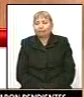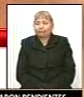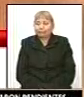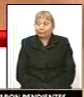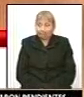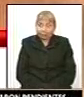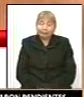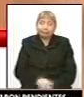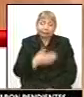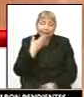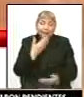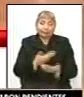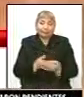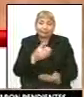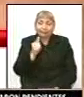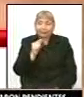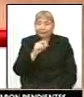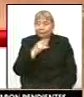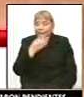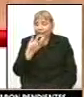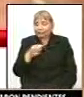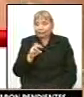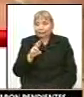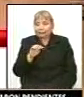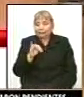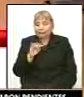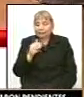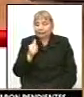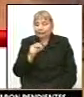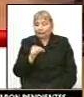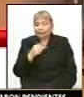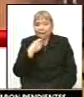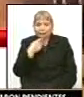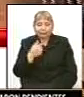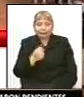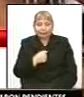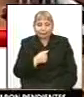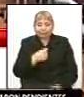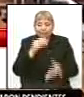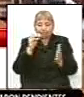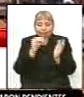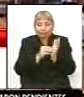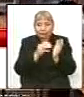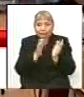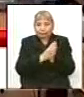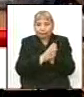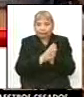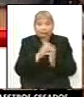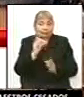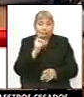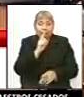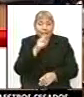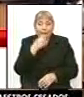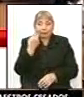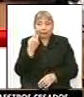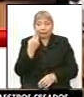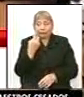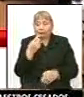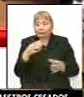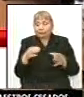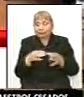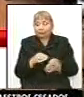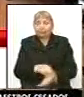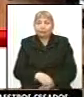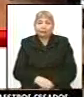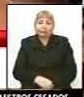Gracias, congresista del Águila, congresista Pariona. Presidente, yo quiero dejar constancia que no es la primera comisión en la que